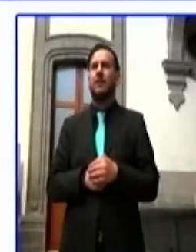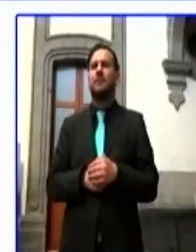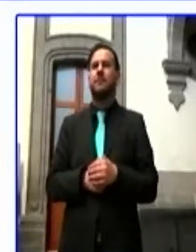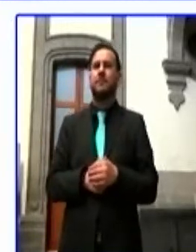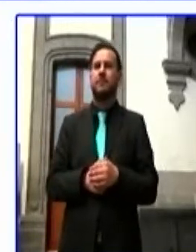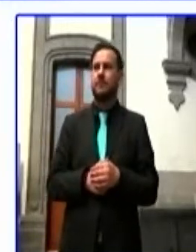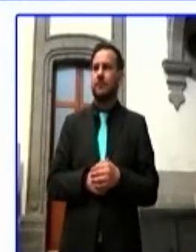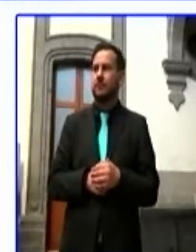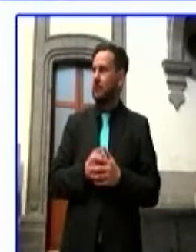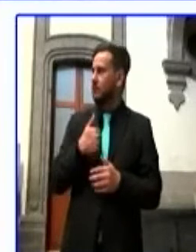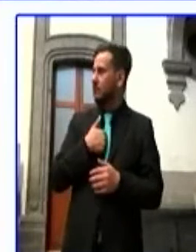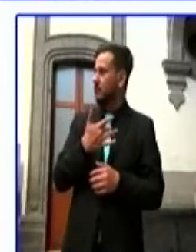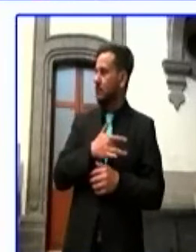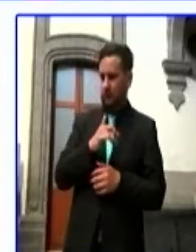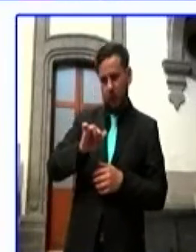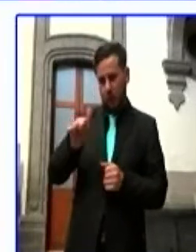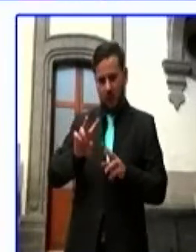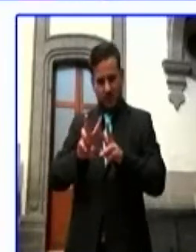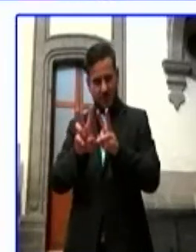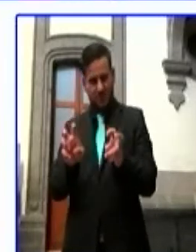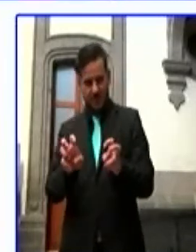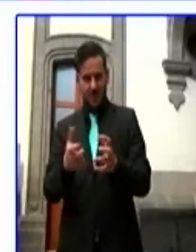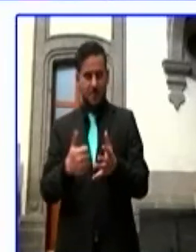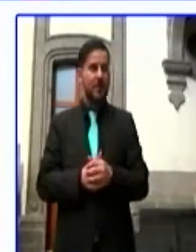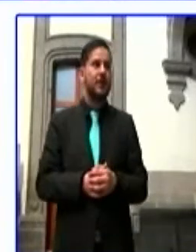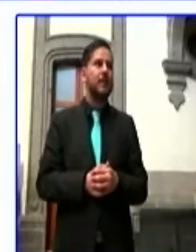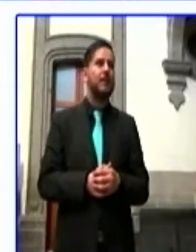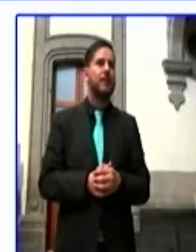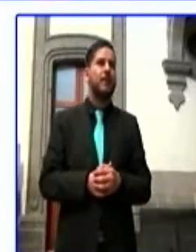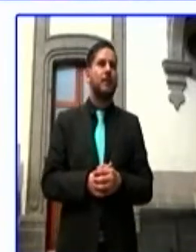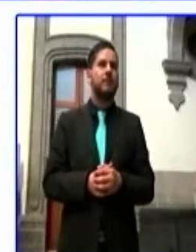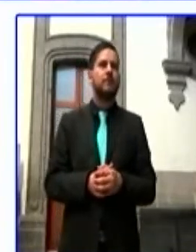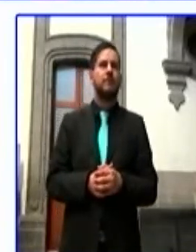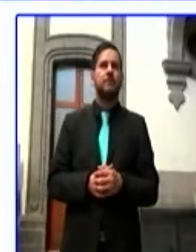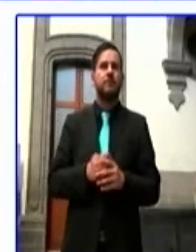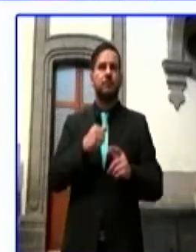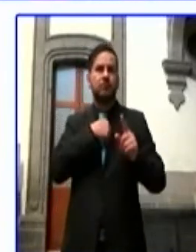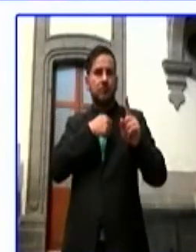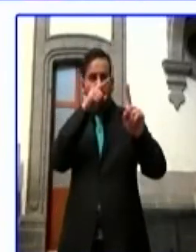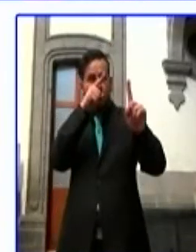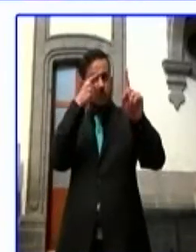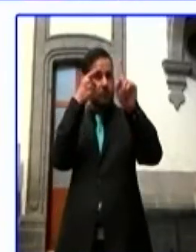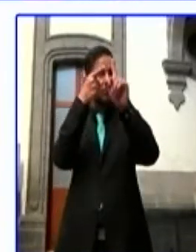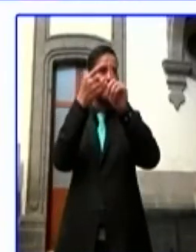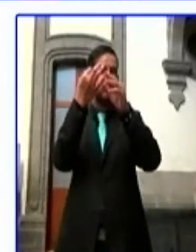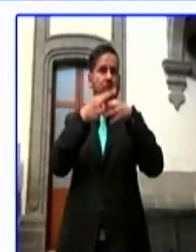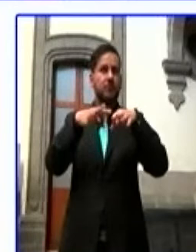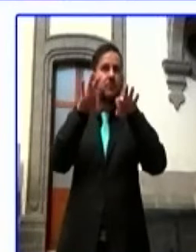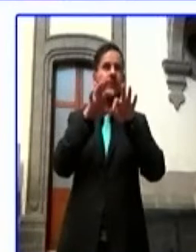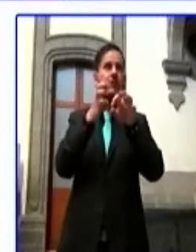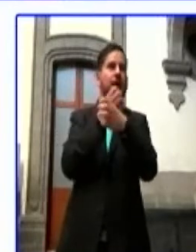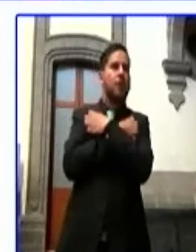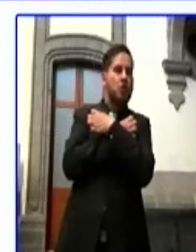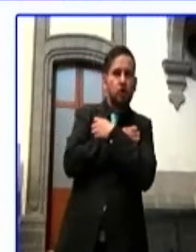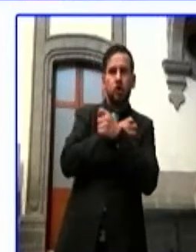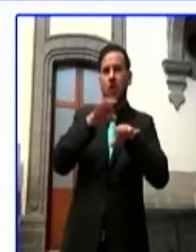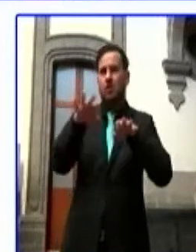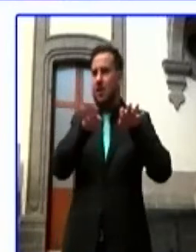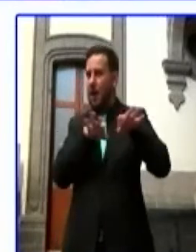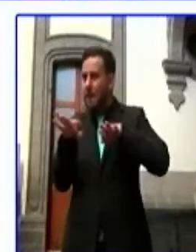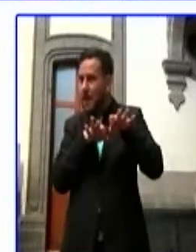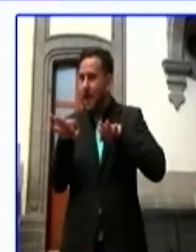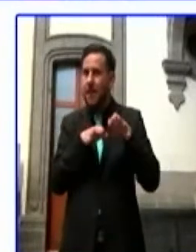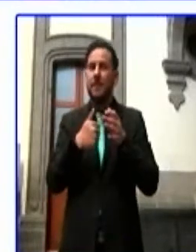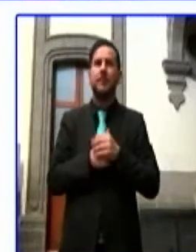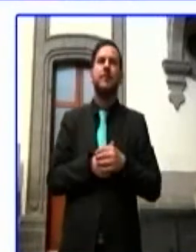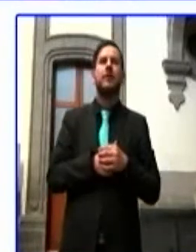Déjenme veo. Otro tema, evidentemente, los temas top de nuestro movimiento, que es la educación y el trabajo, ¿no? Lo